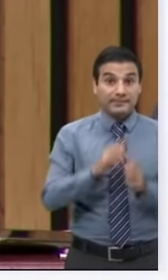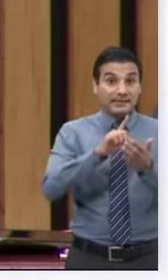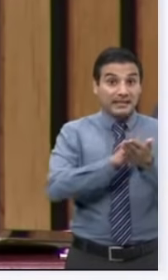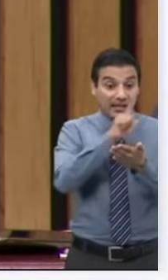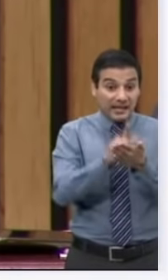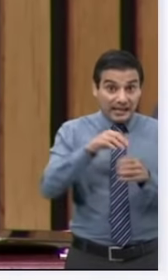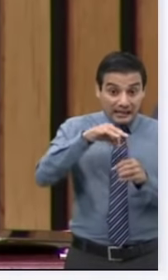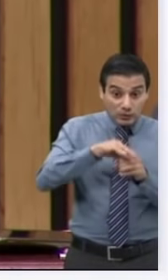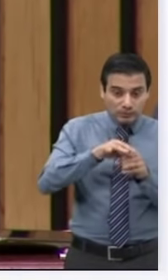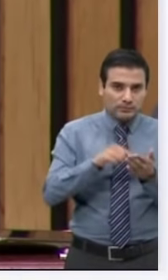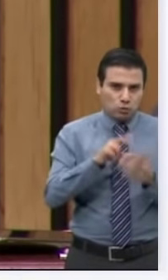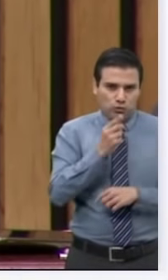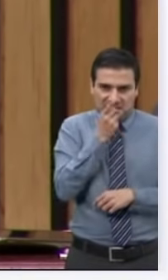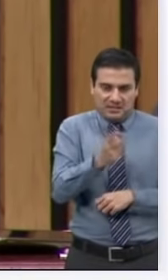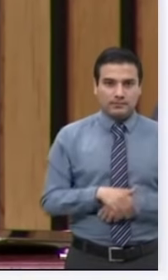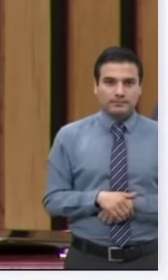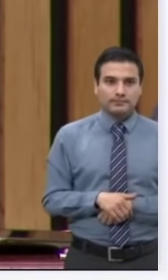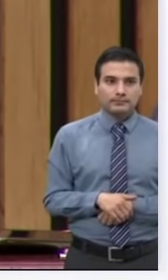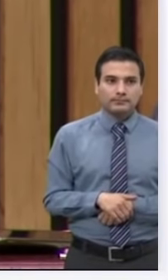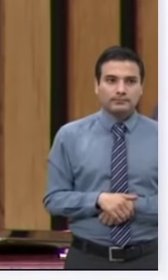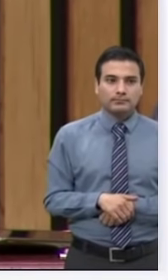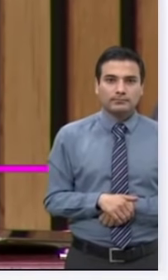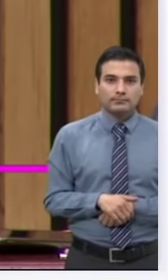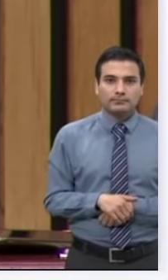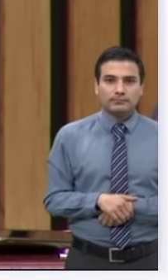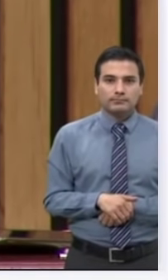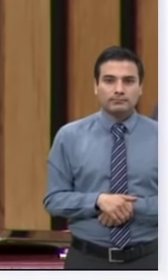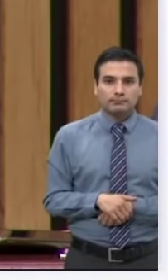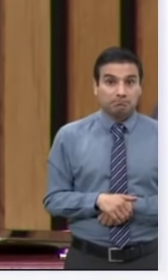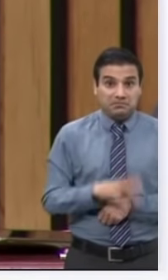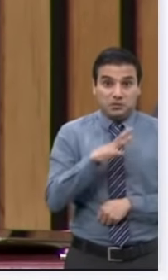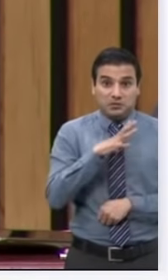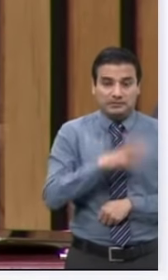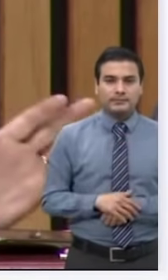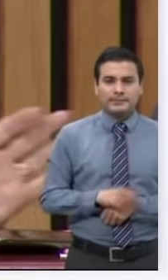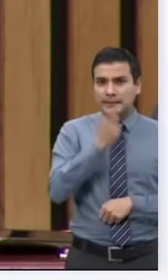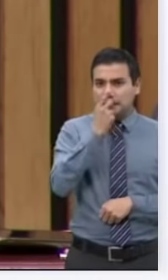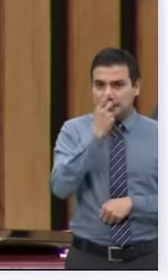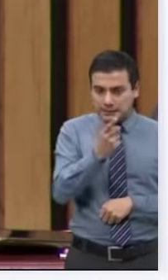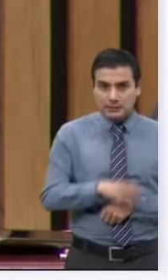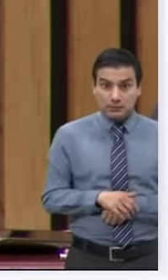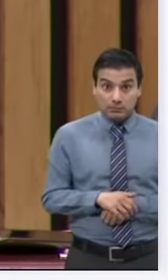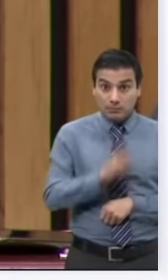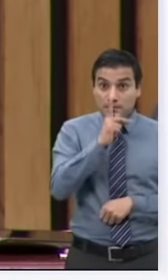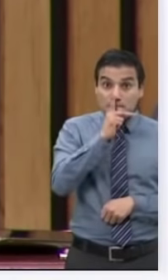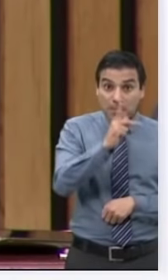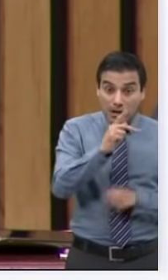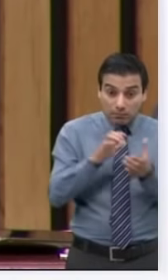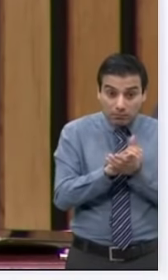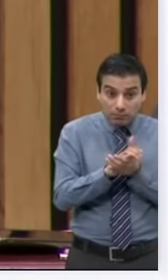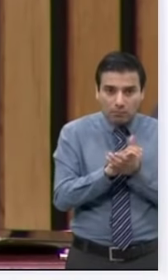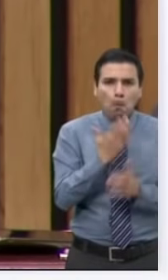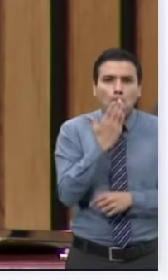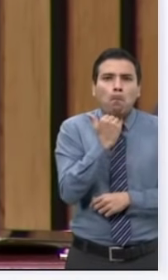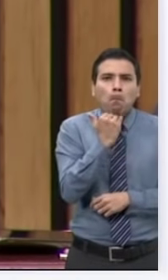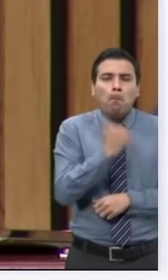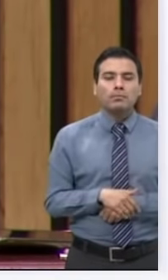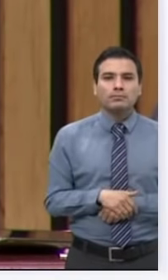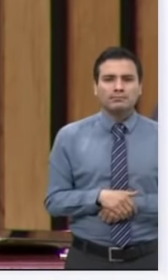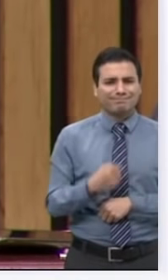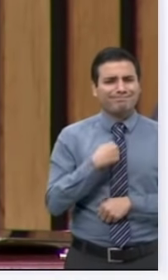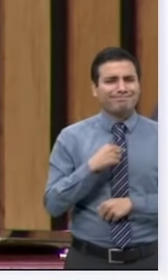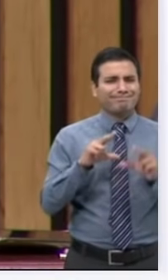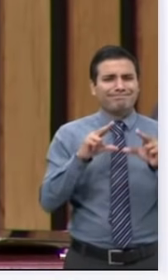electoral no existe menciona el matrimonio entonces pues yo no